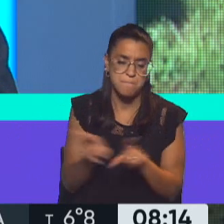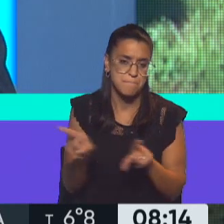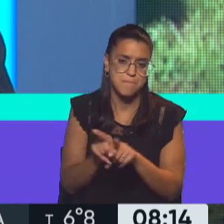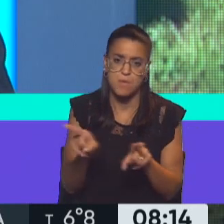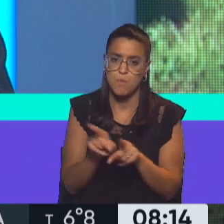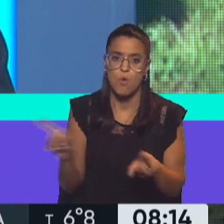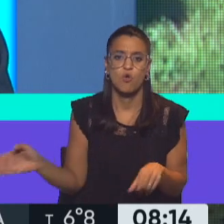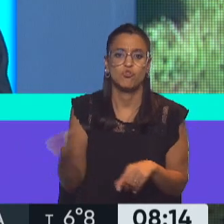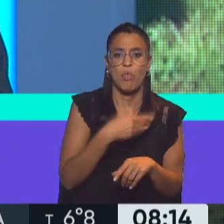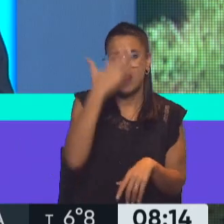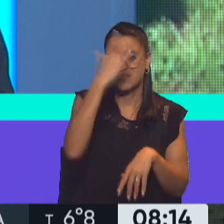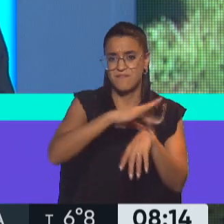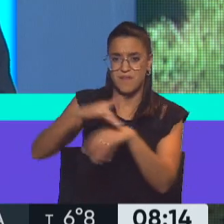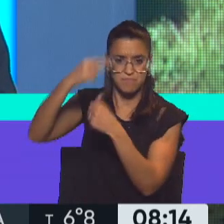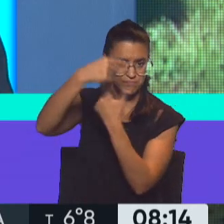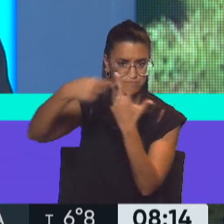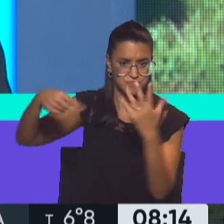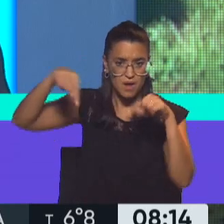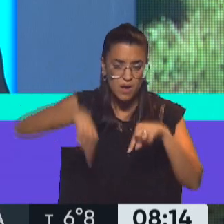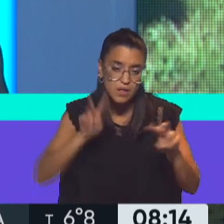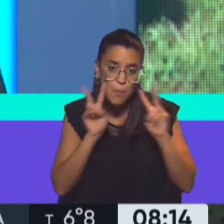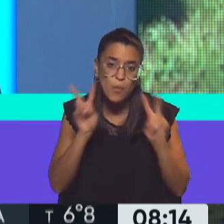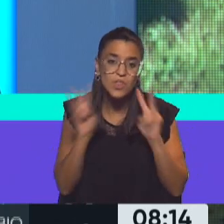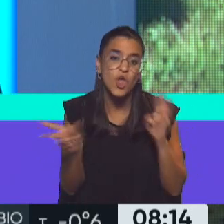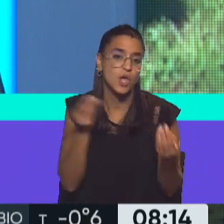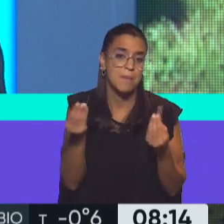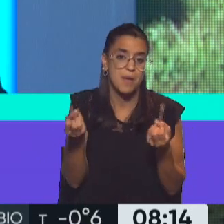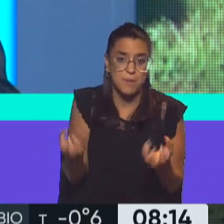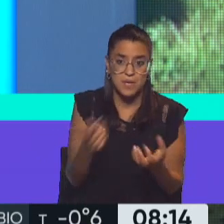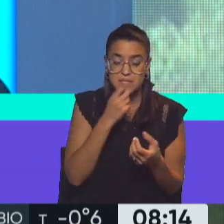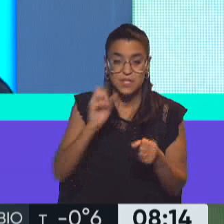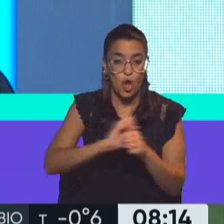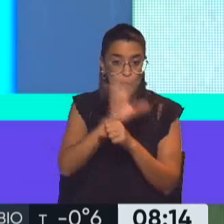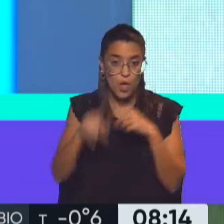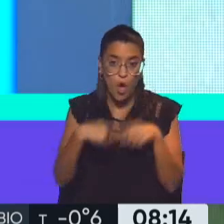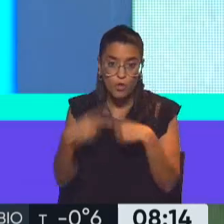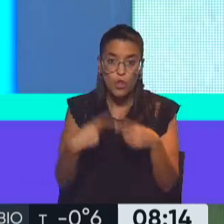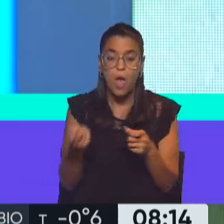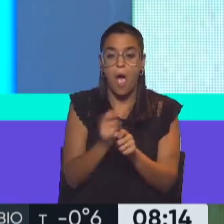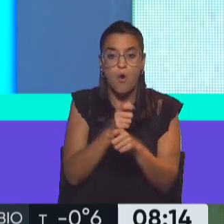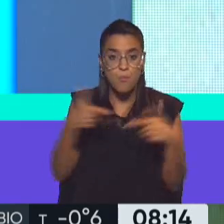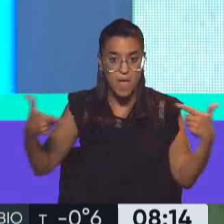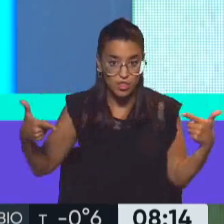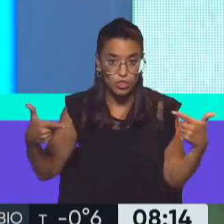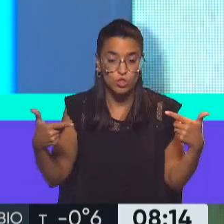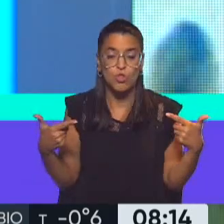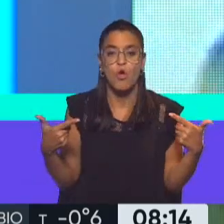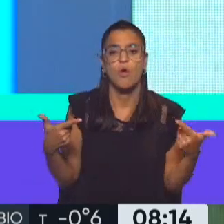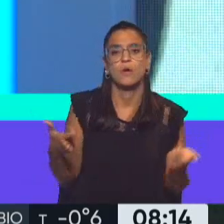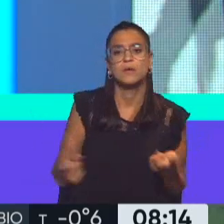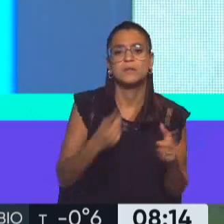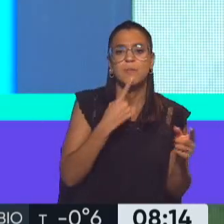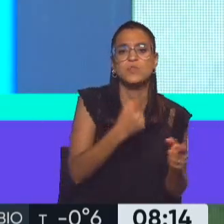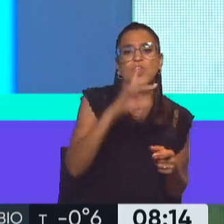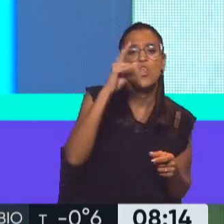conjunto de las patologías. Y ahora estamos observando qué pasa, porque si COVID sigue con un aumento importante y estamos hablando